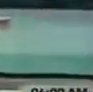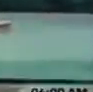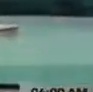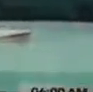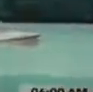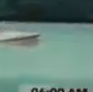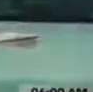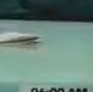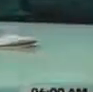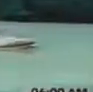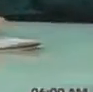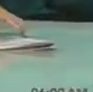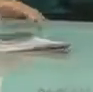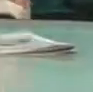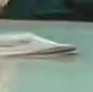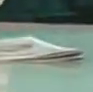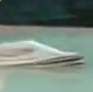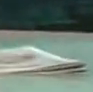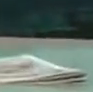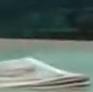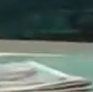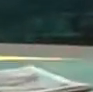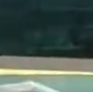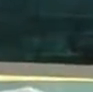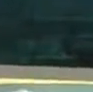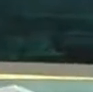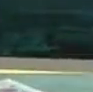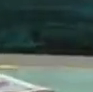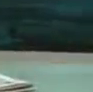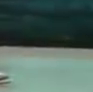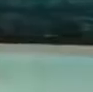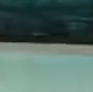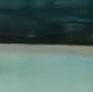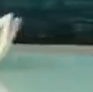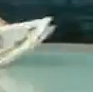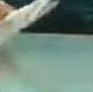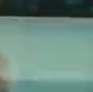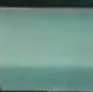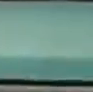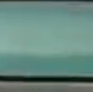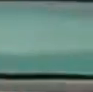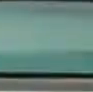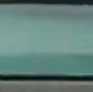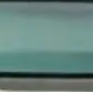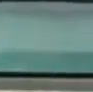We'll be right back.